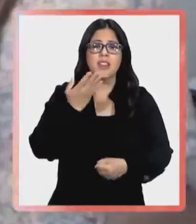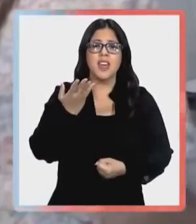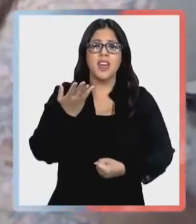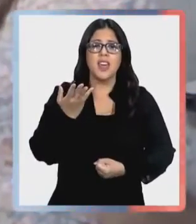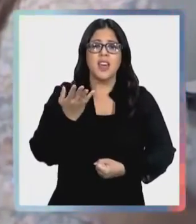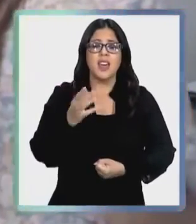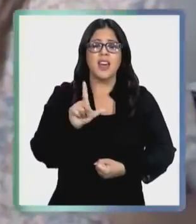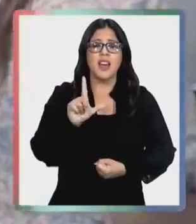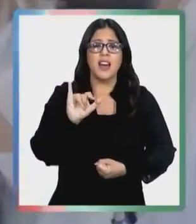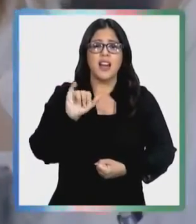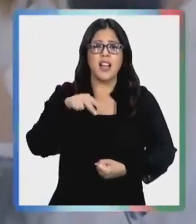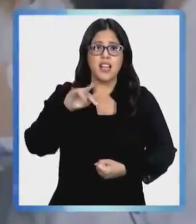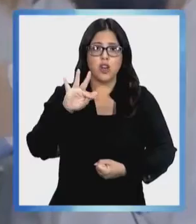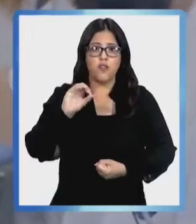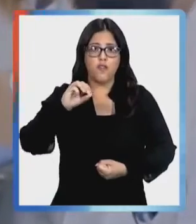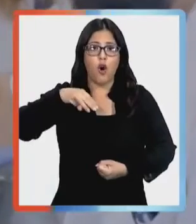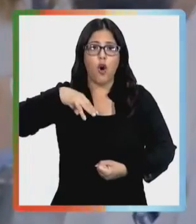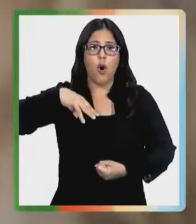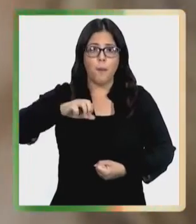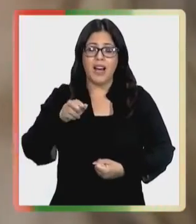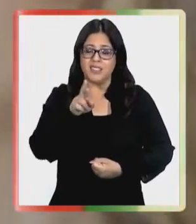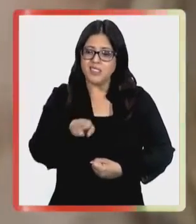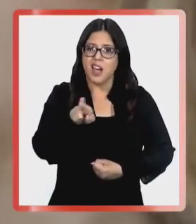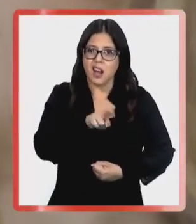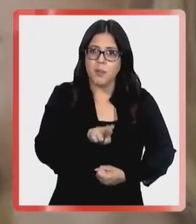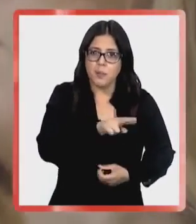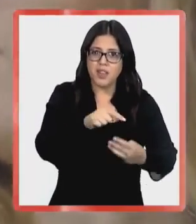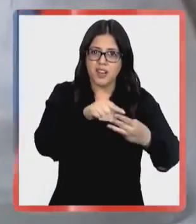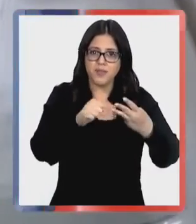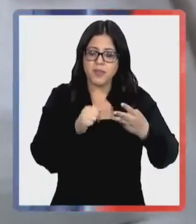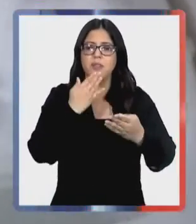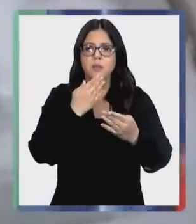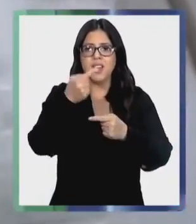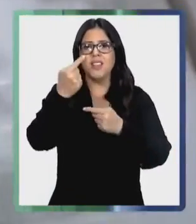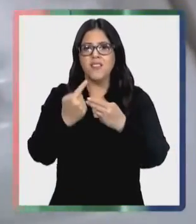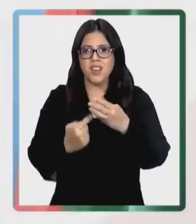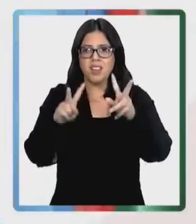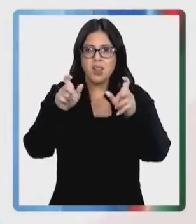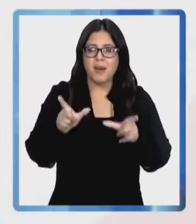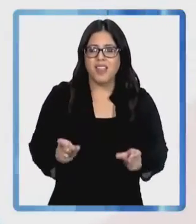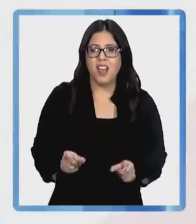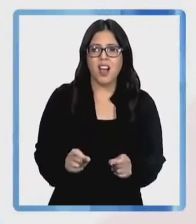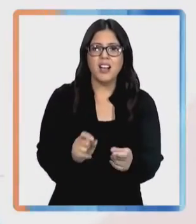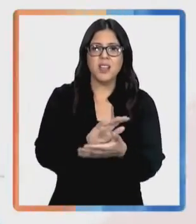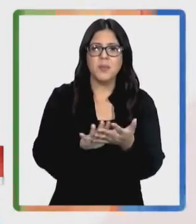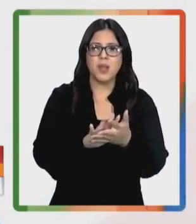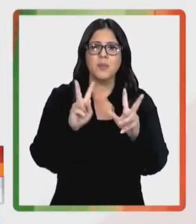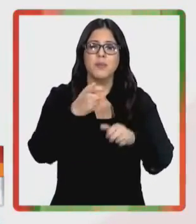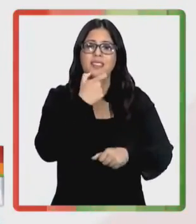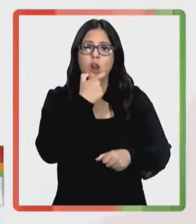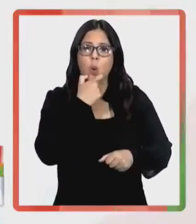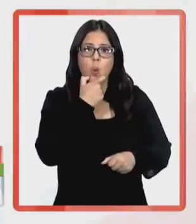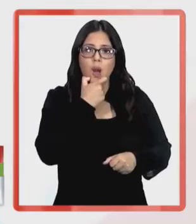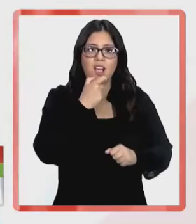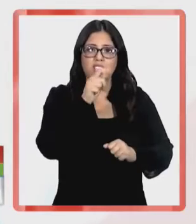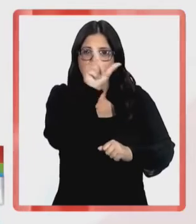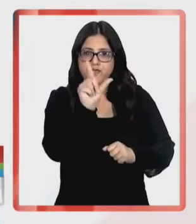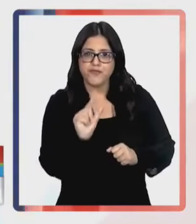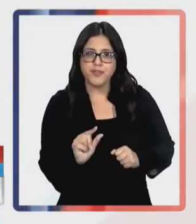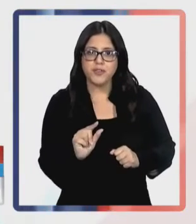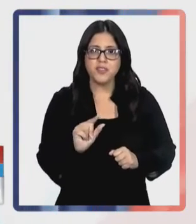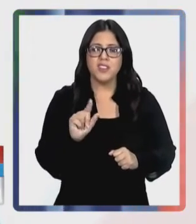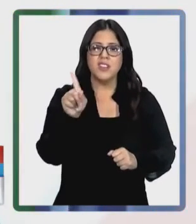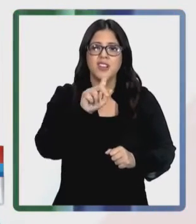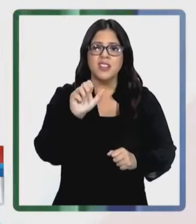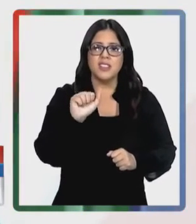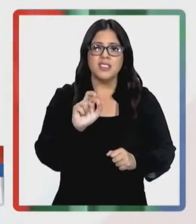de casos. Pero también hay otros cánceres, por supuesto, los relativos a los huesos, que generalmente son